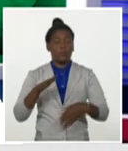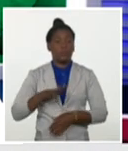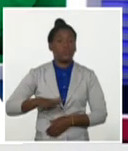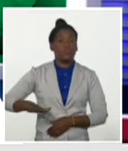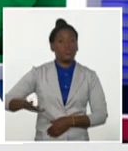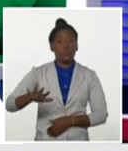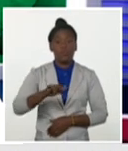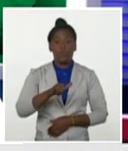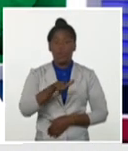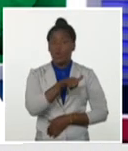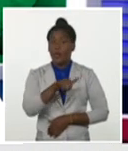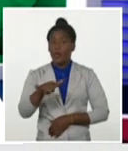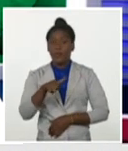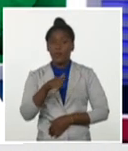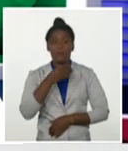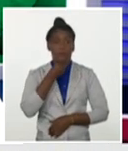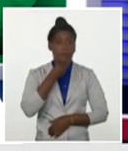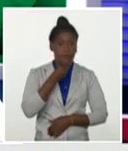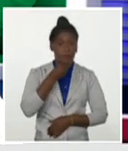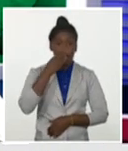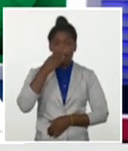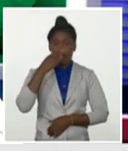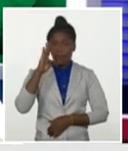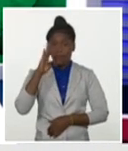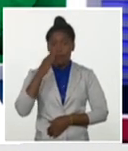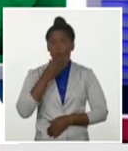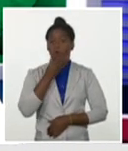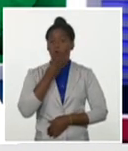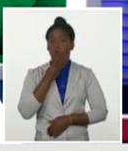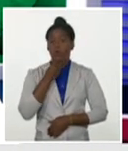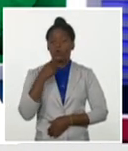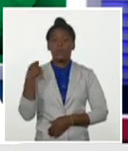de comorbilidades, sigamos protegiéndonos,